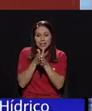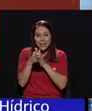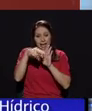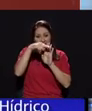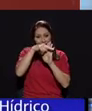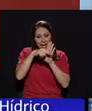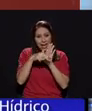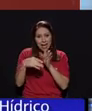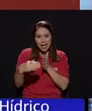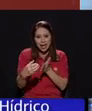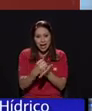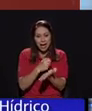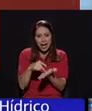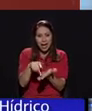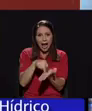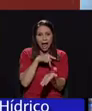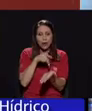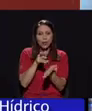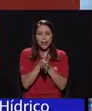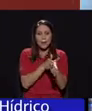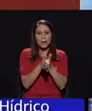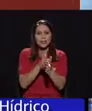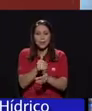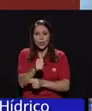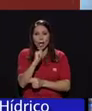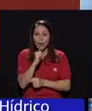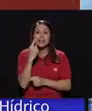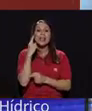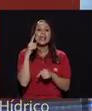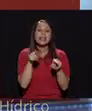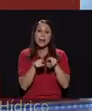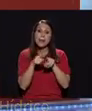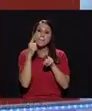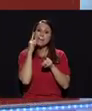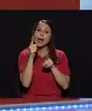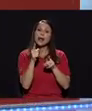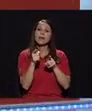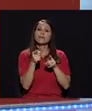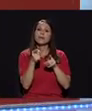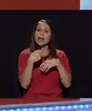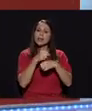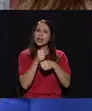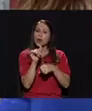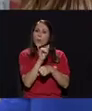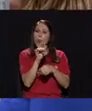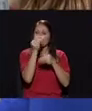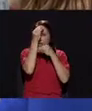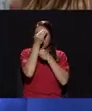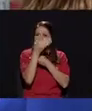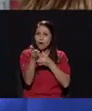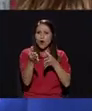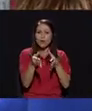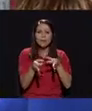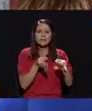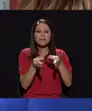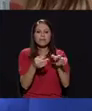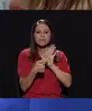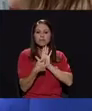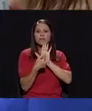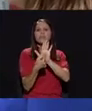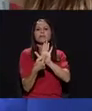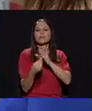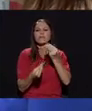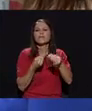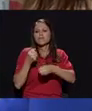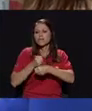de aprovechamiento de aguas y también incluso hacer una especie de rendición de cuentas con un informe sobre los